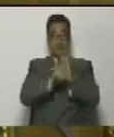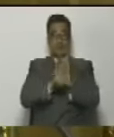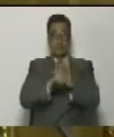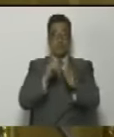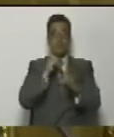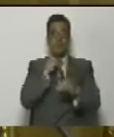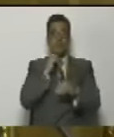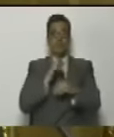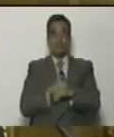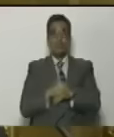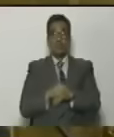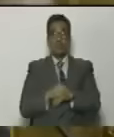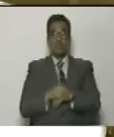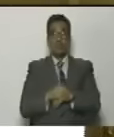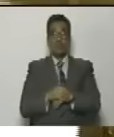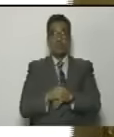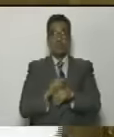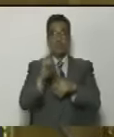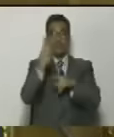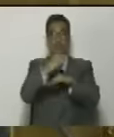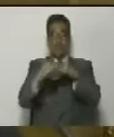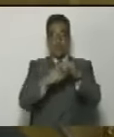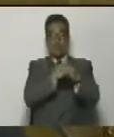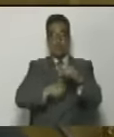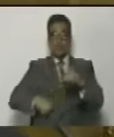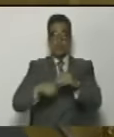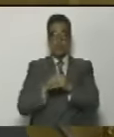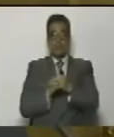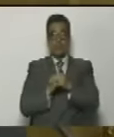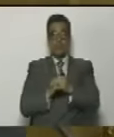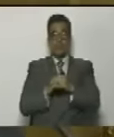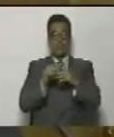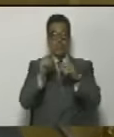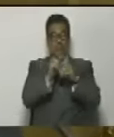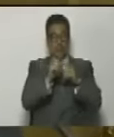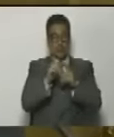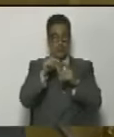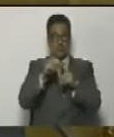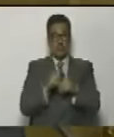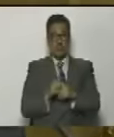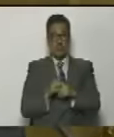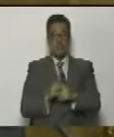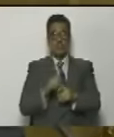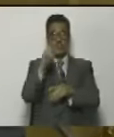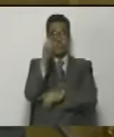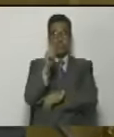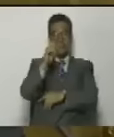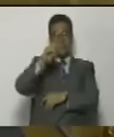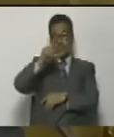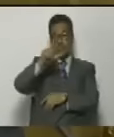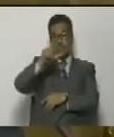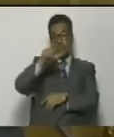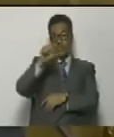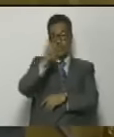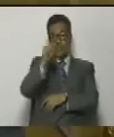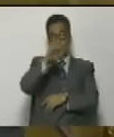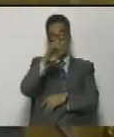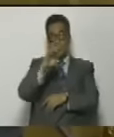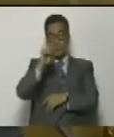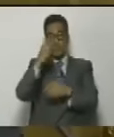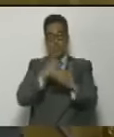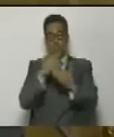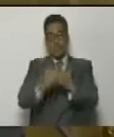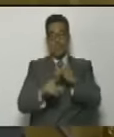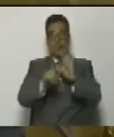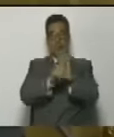cacao. El primer vicepresidente otorgó el derecho de palabra a la diputada Lisette Muñoz para presentar el proyecto